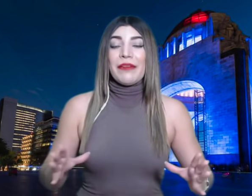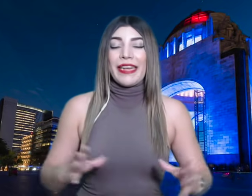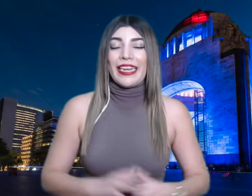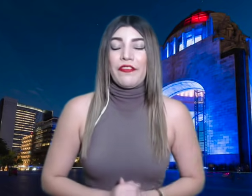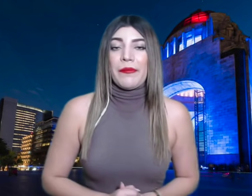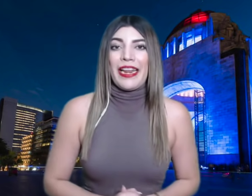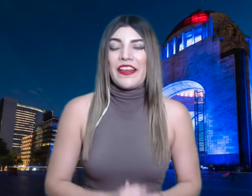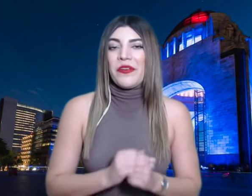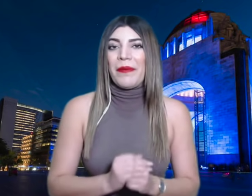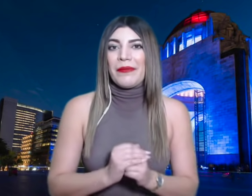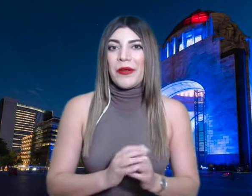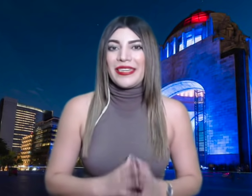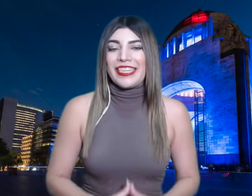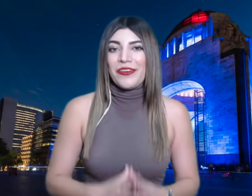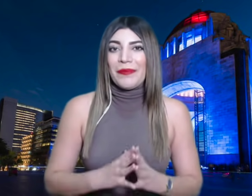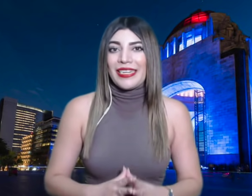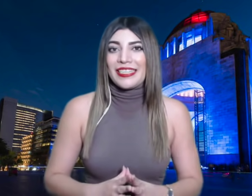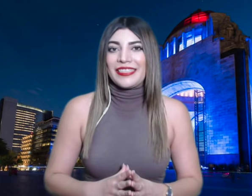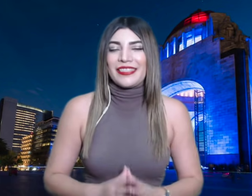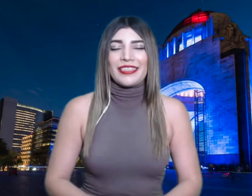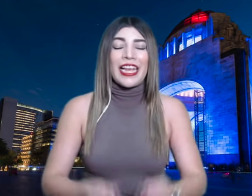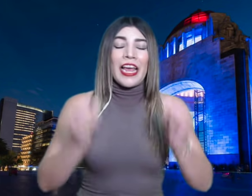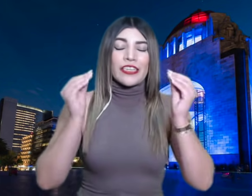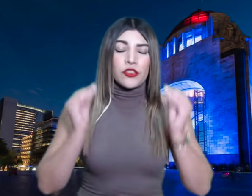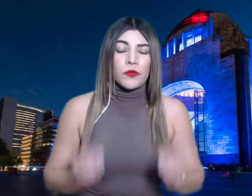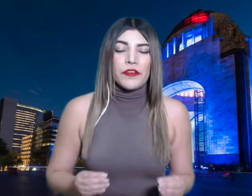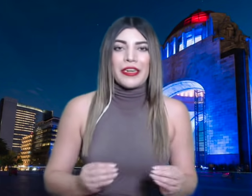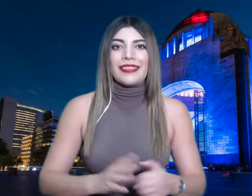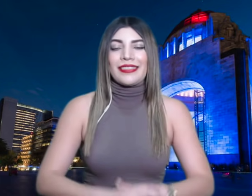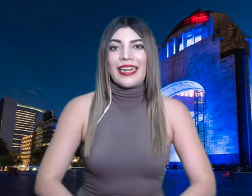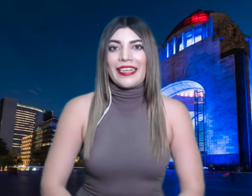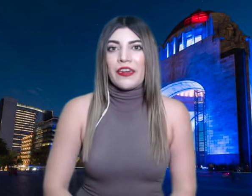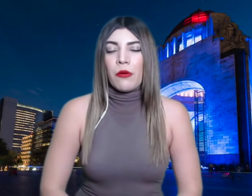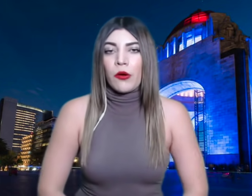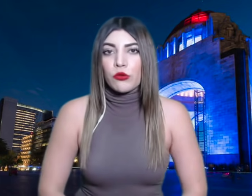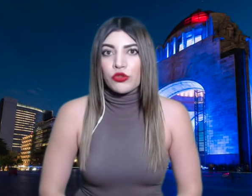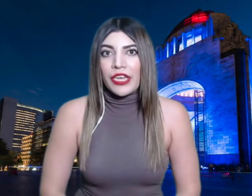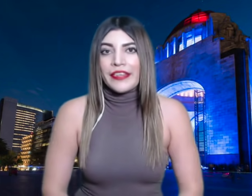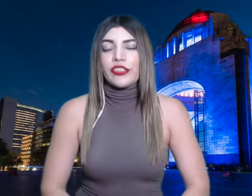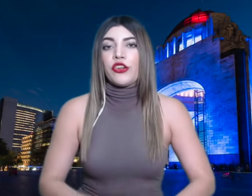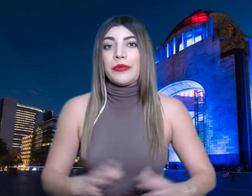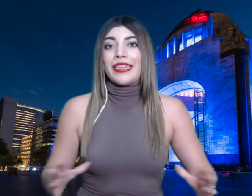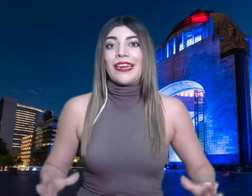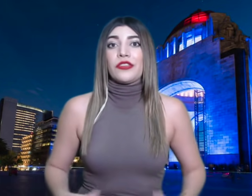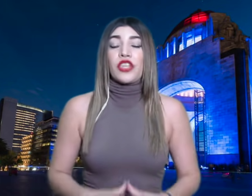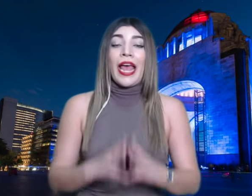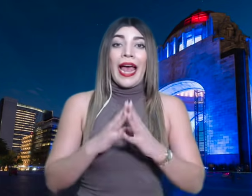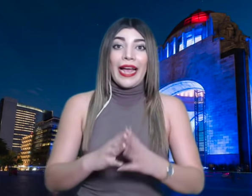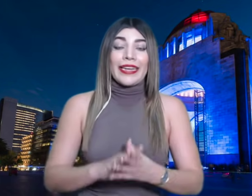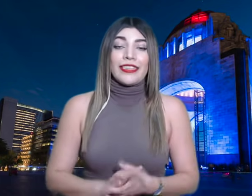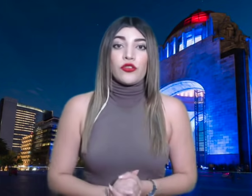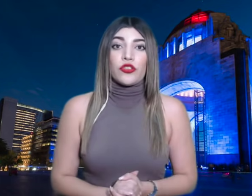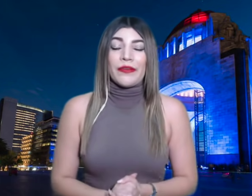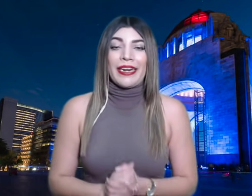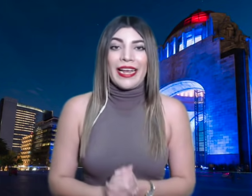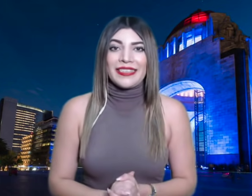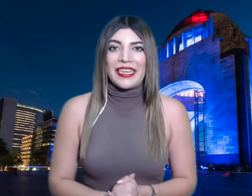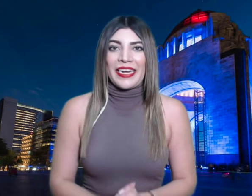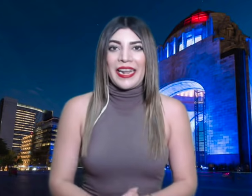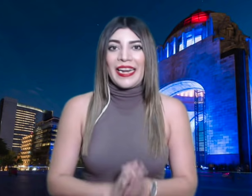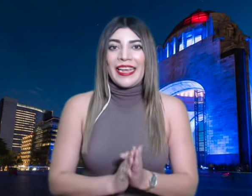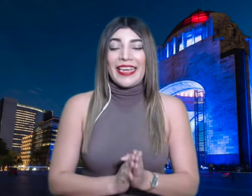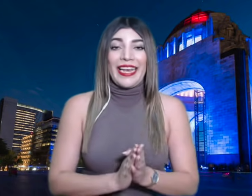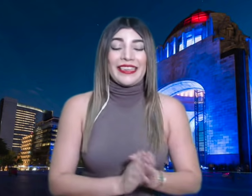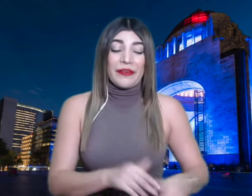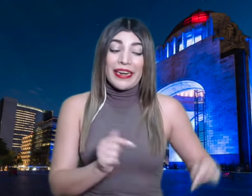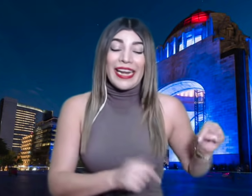¿Qué tal mi querida familia de Nopal Brothers y Nopal Sisters? Estoy muy feliz de estar aquí de nuevo con ustedes. Quiero invitarlos a que se suscriban a este